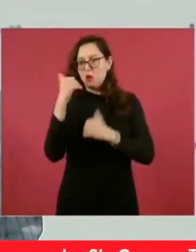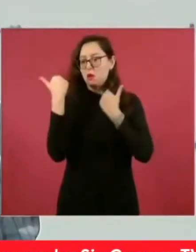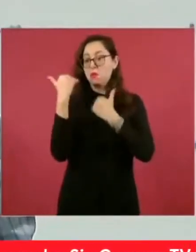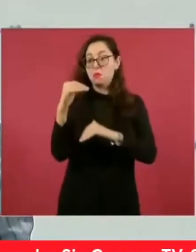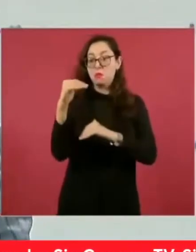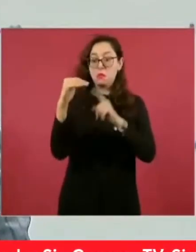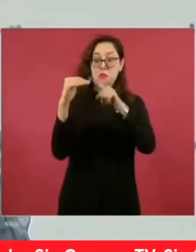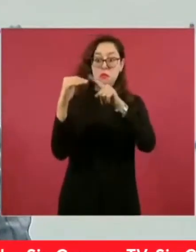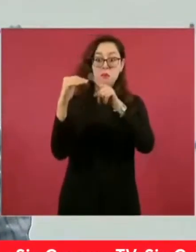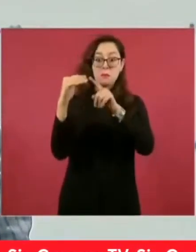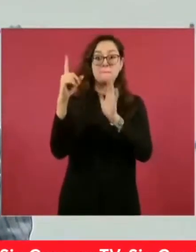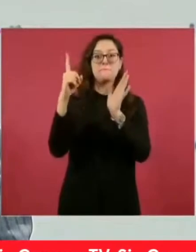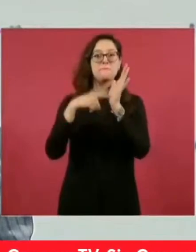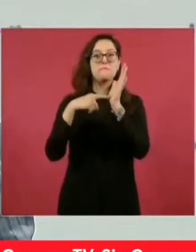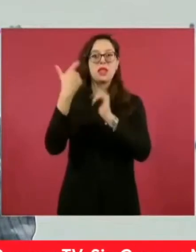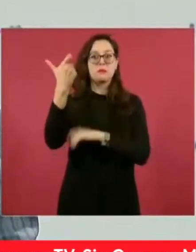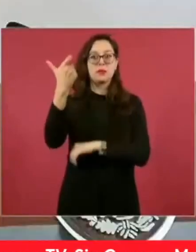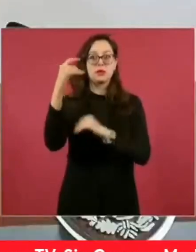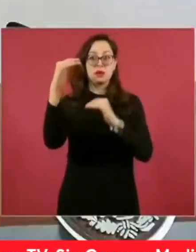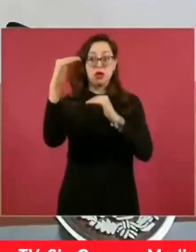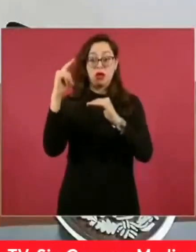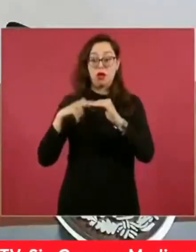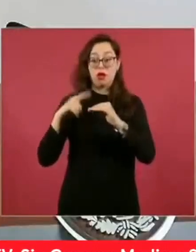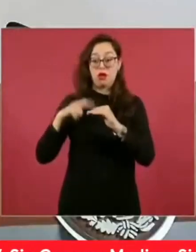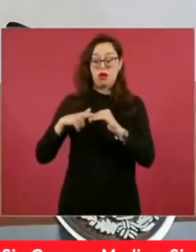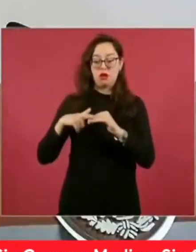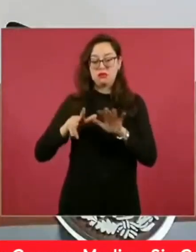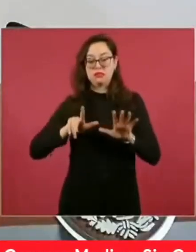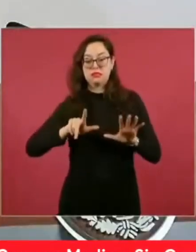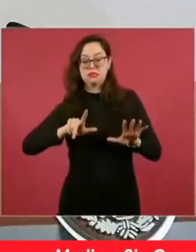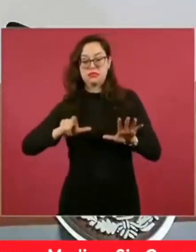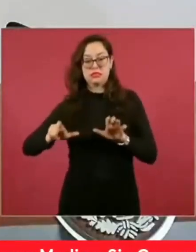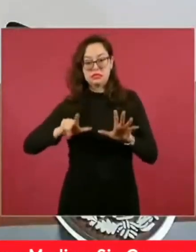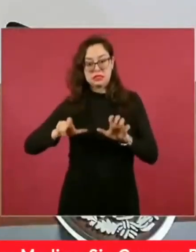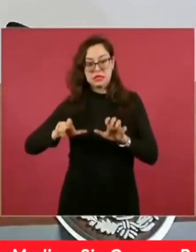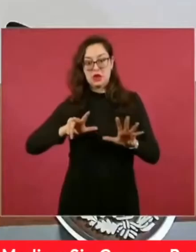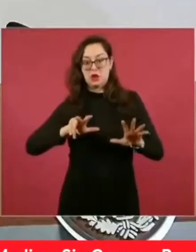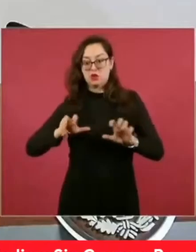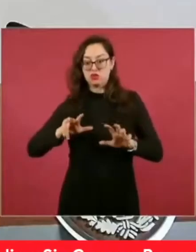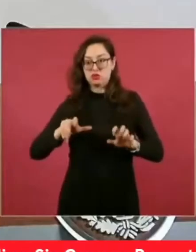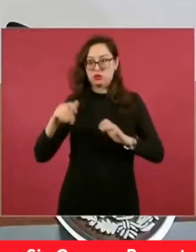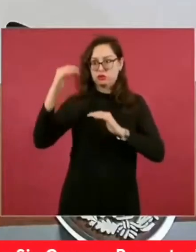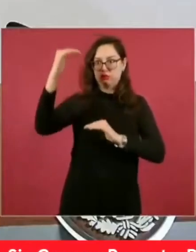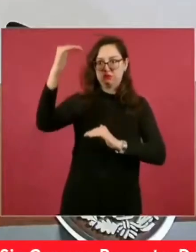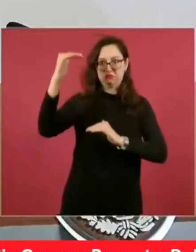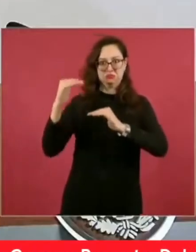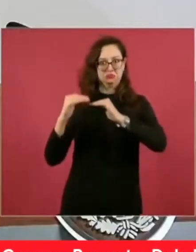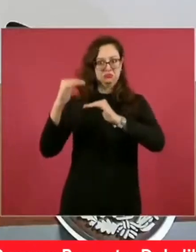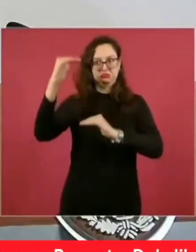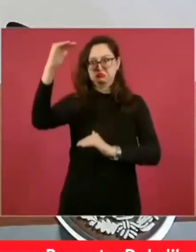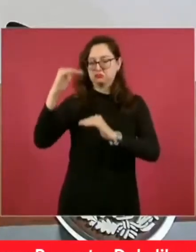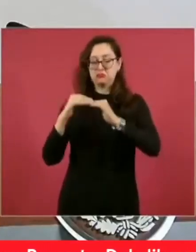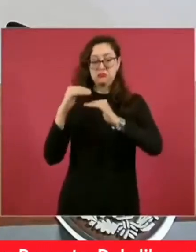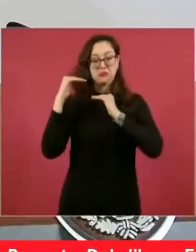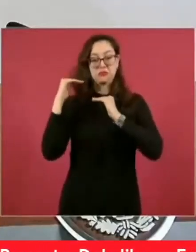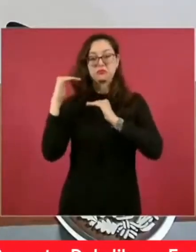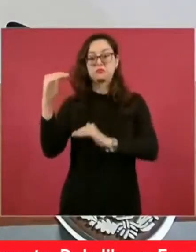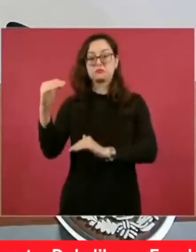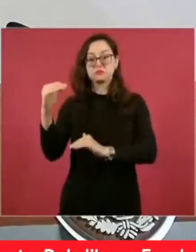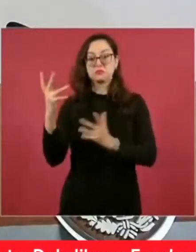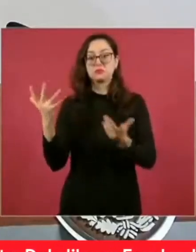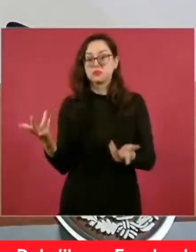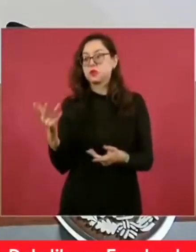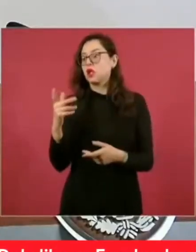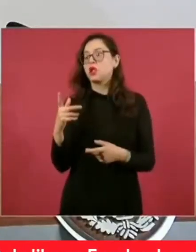No es la única muestra lo que presentamos aquí, es una muestra muy grande. Entre los que vemos arriba y los que vemos abajo hay una cantidad